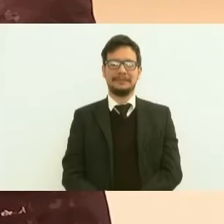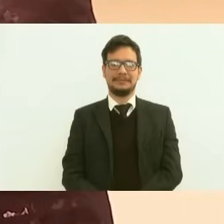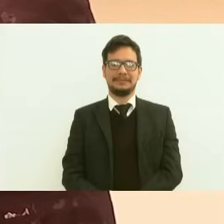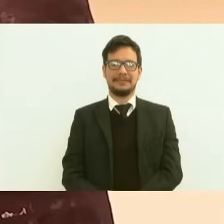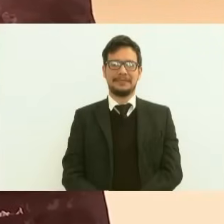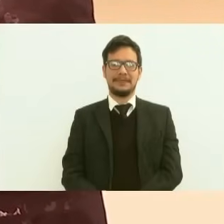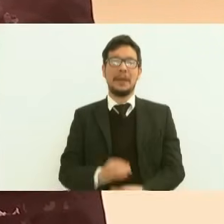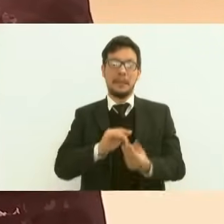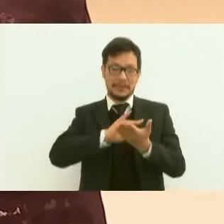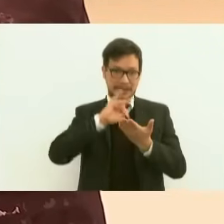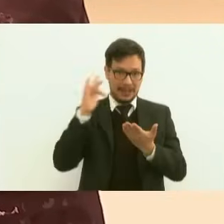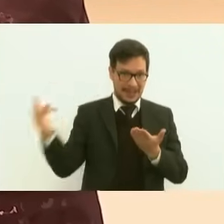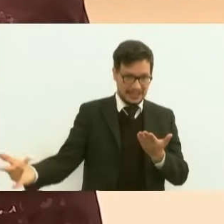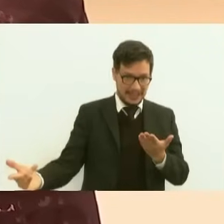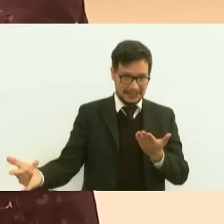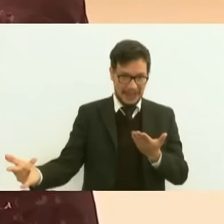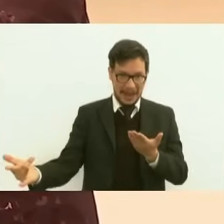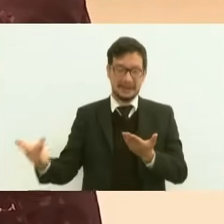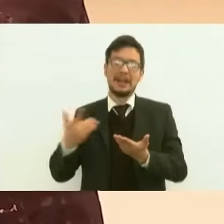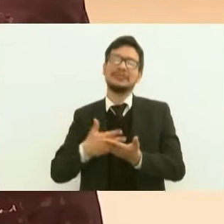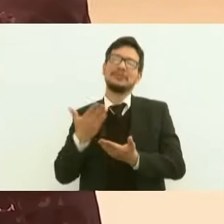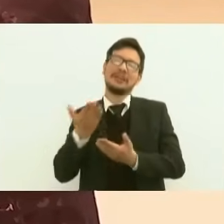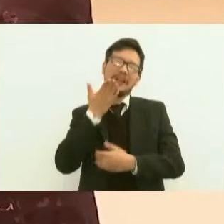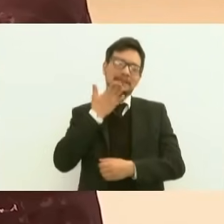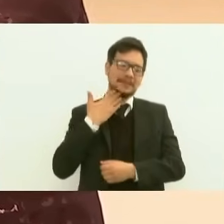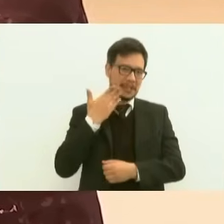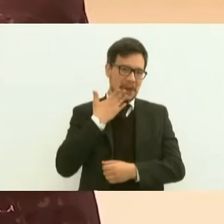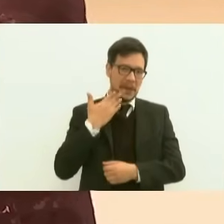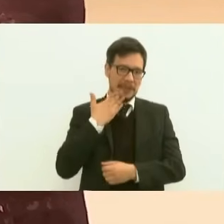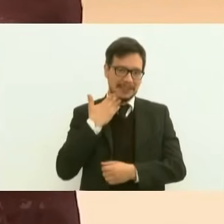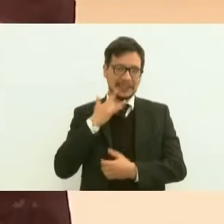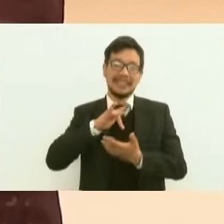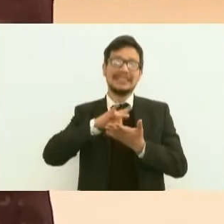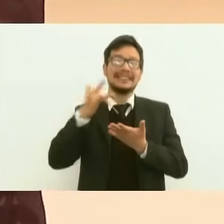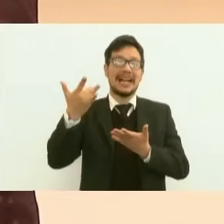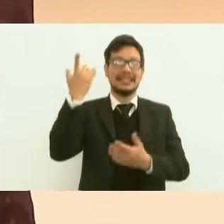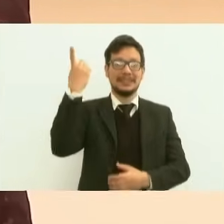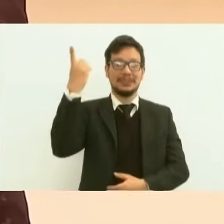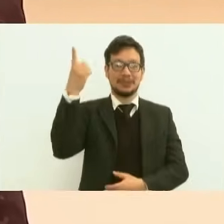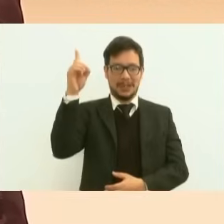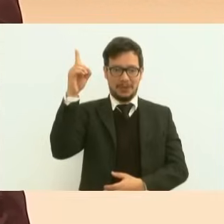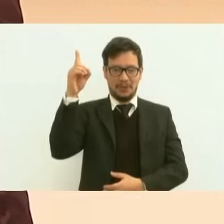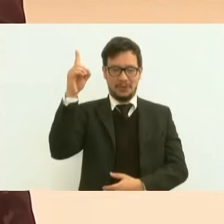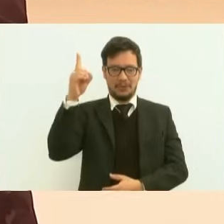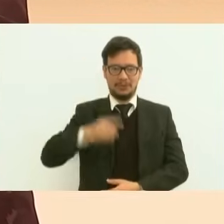gracias por su hospitalidad. Gracias, Durango.